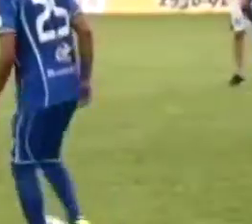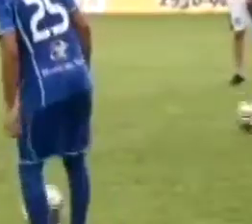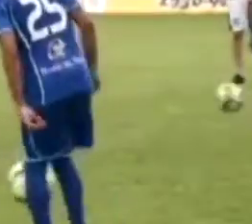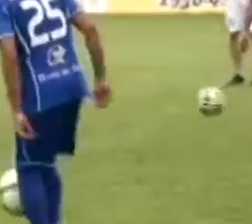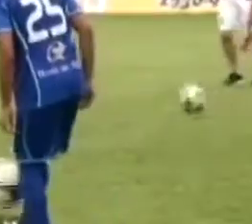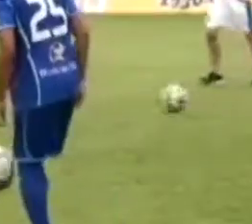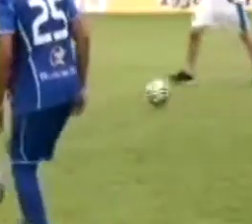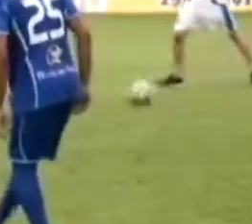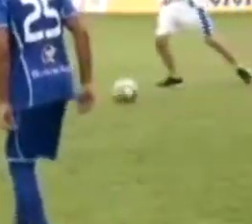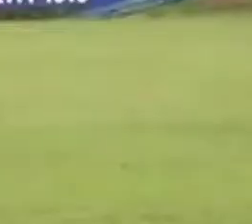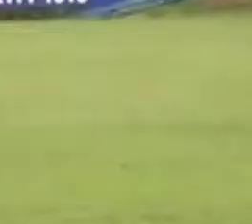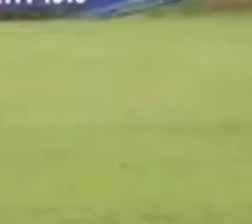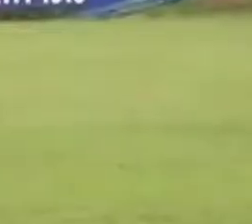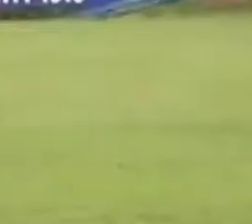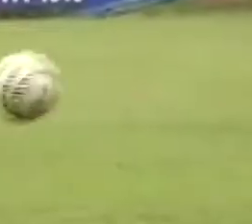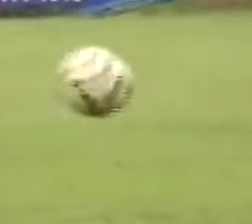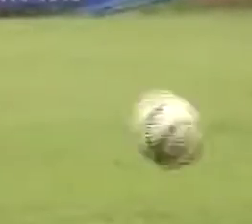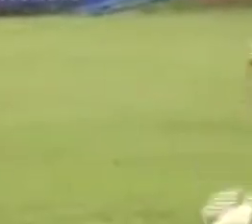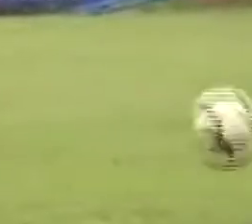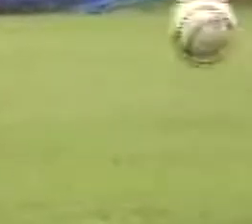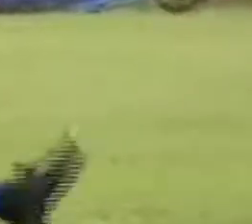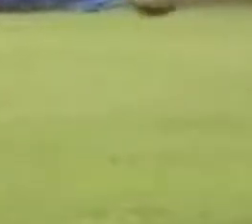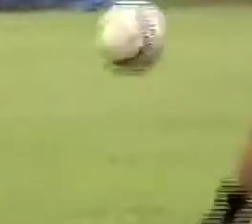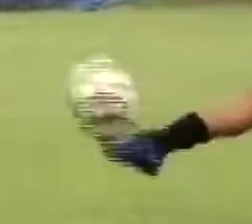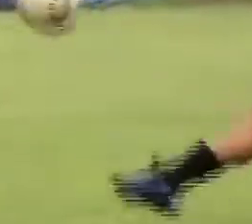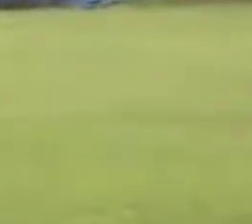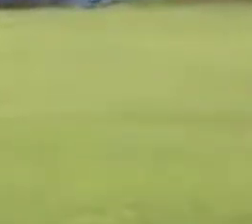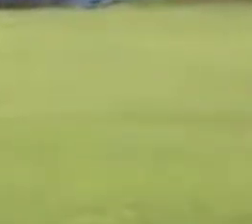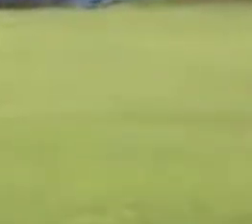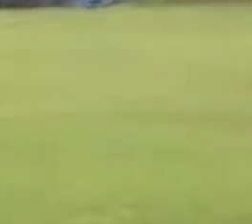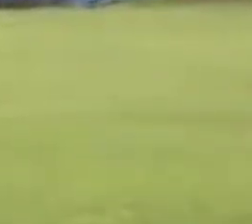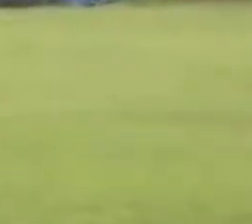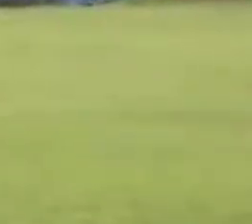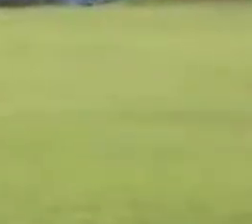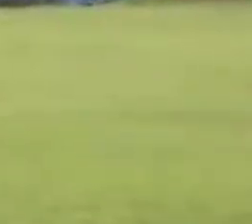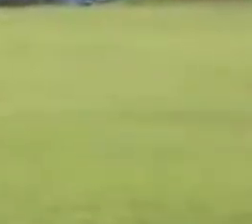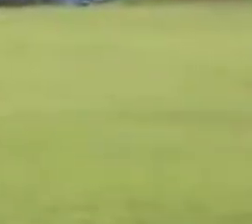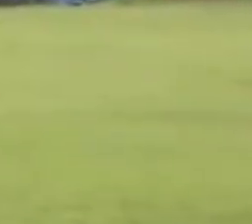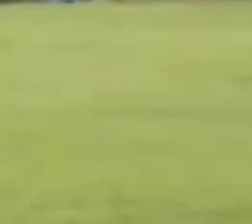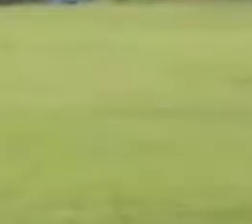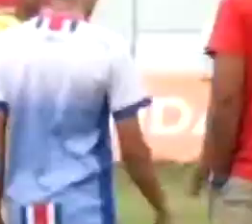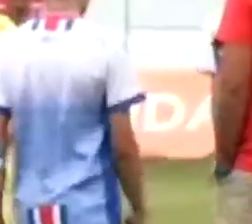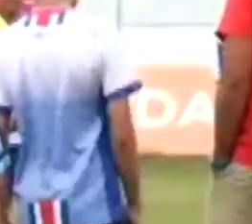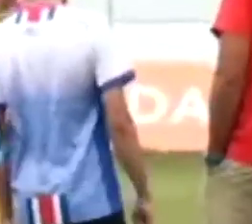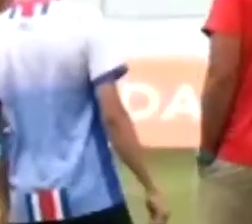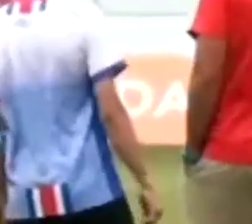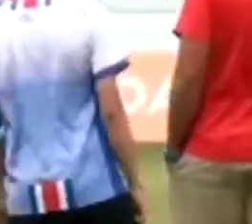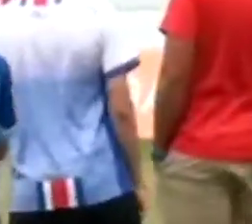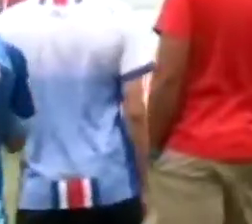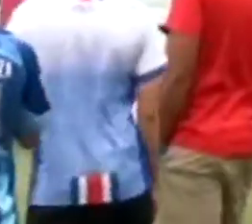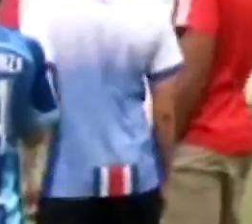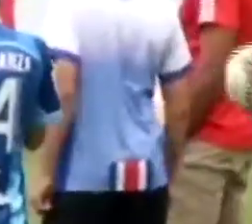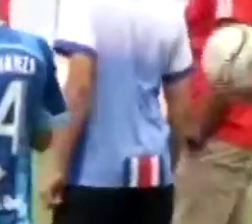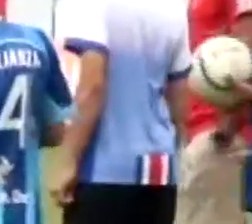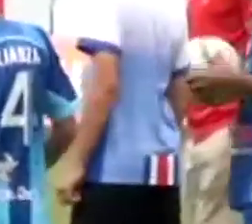en sus espacios deportivos. También la autorización para la práctica de las ligas menores del fútbol. Igualmente,